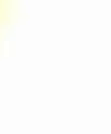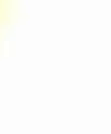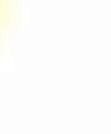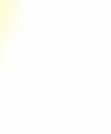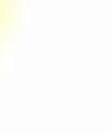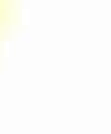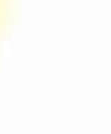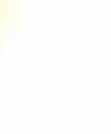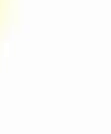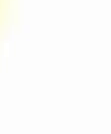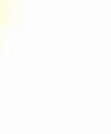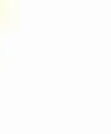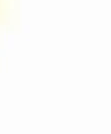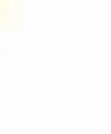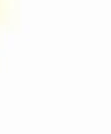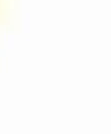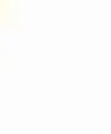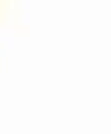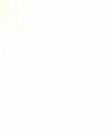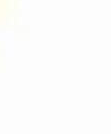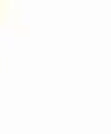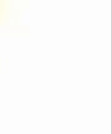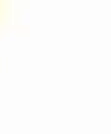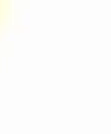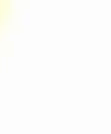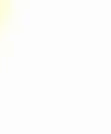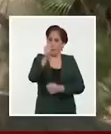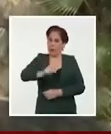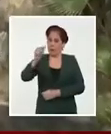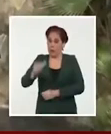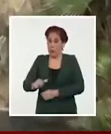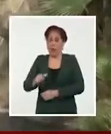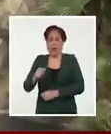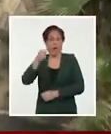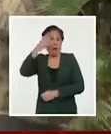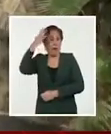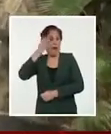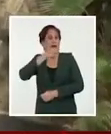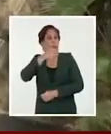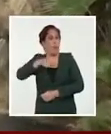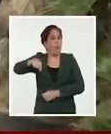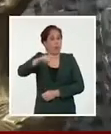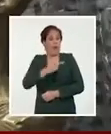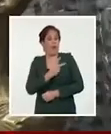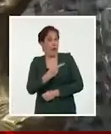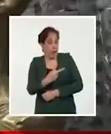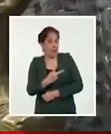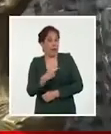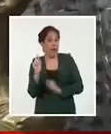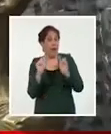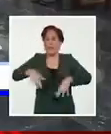muy importantes en Cuba. La primera tuvo lugar en febrero, que vino el que era